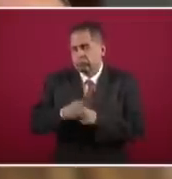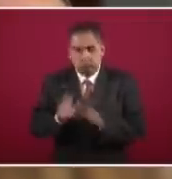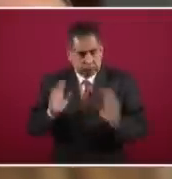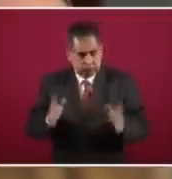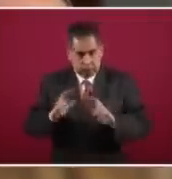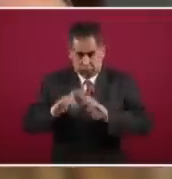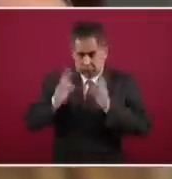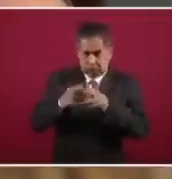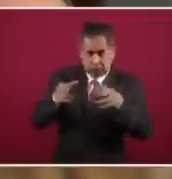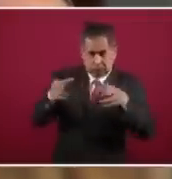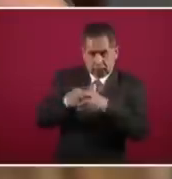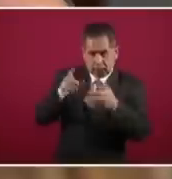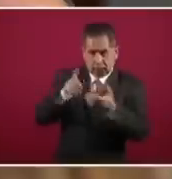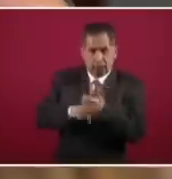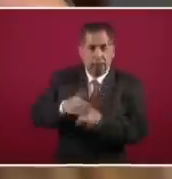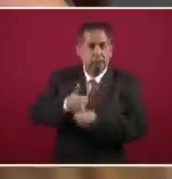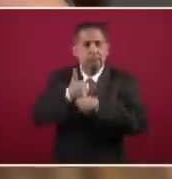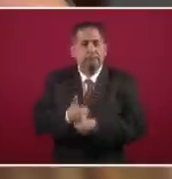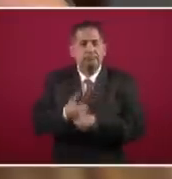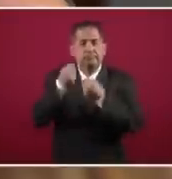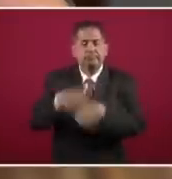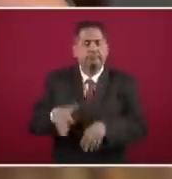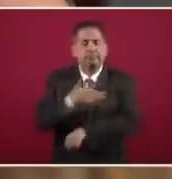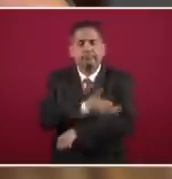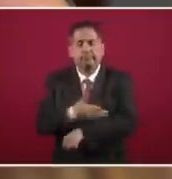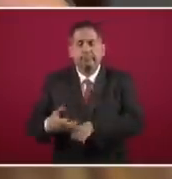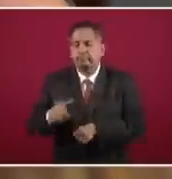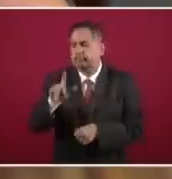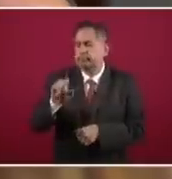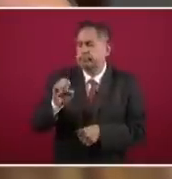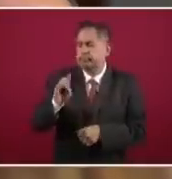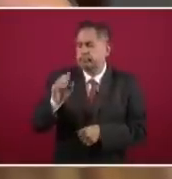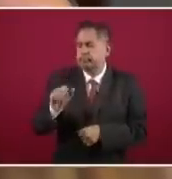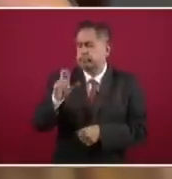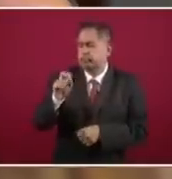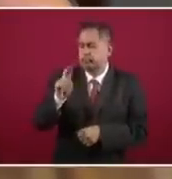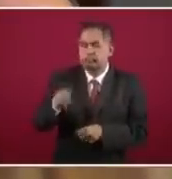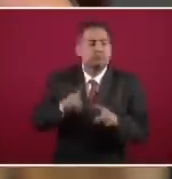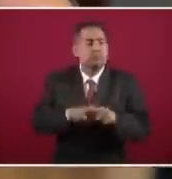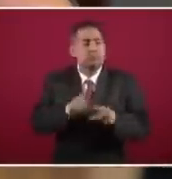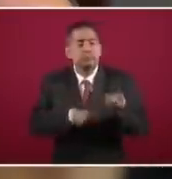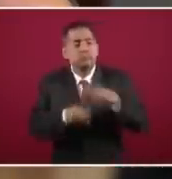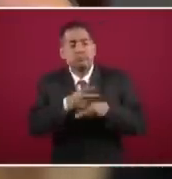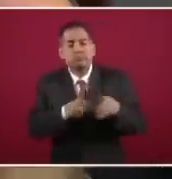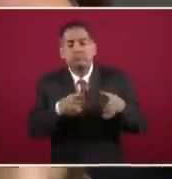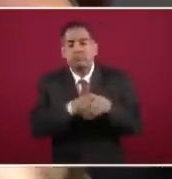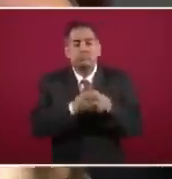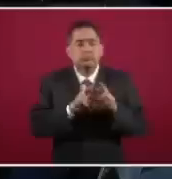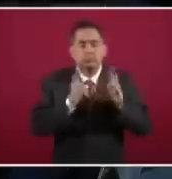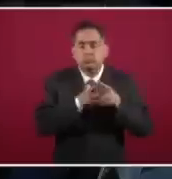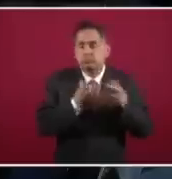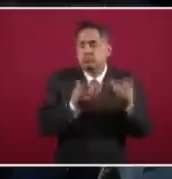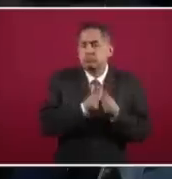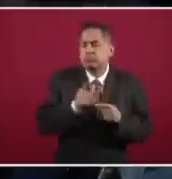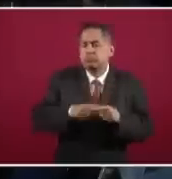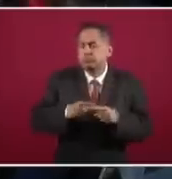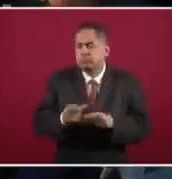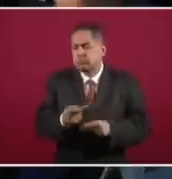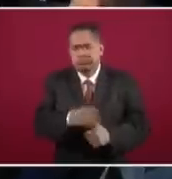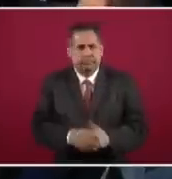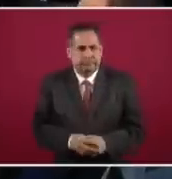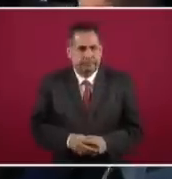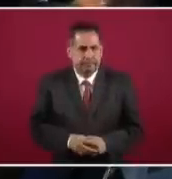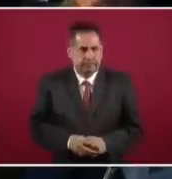la reunión con las víctimas de la familia Levarón y quiénes podrían asistir a este encuentro. Gracias. Bueno,